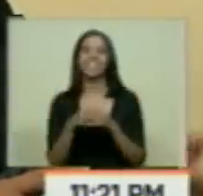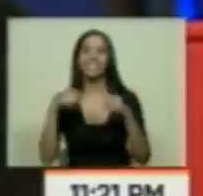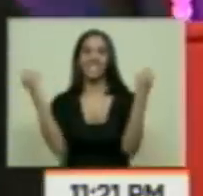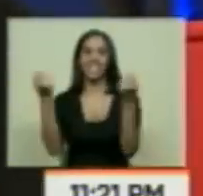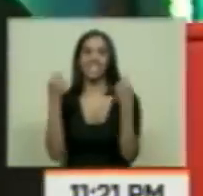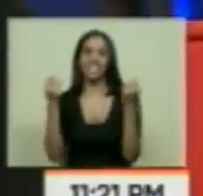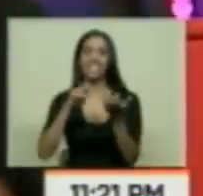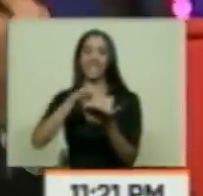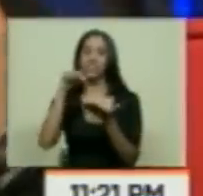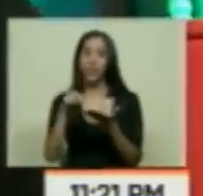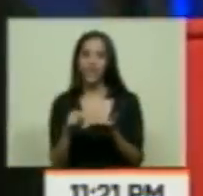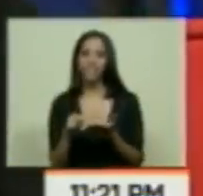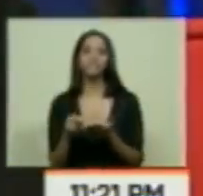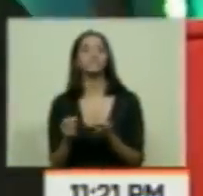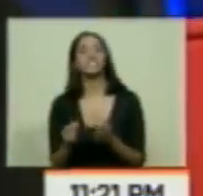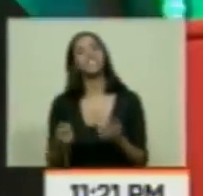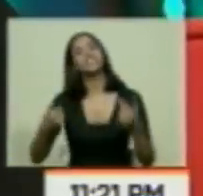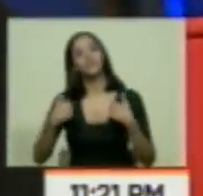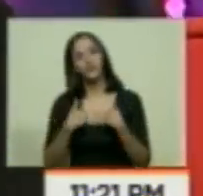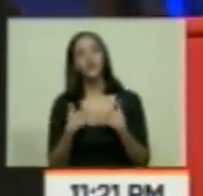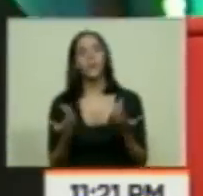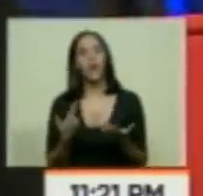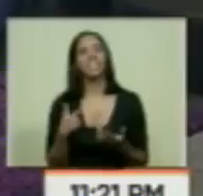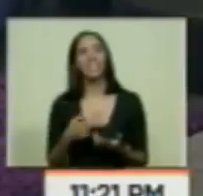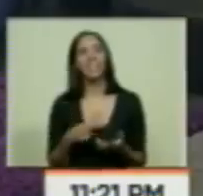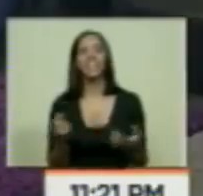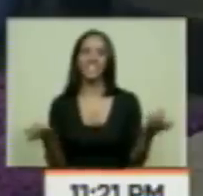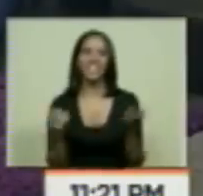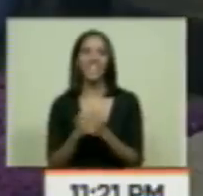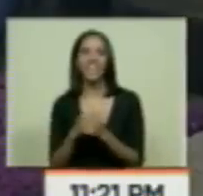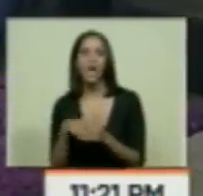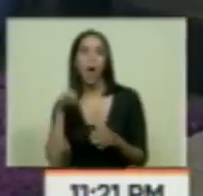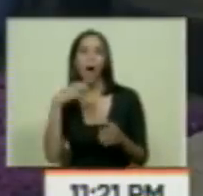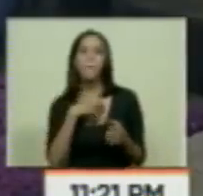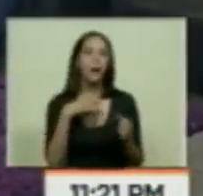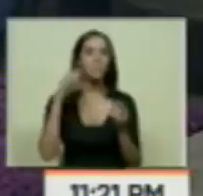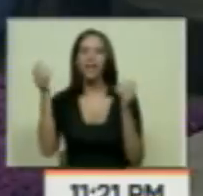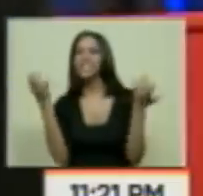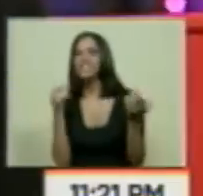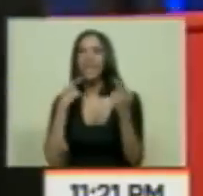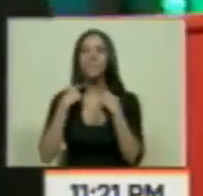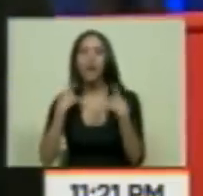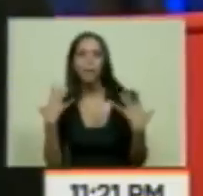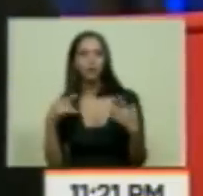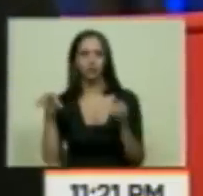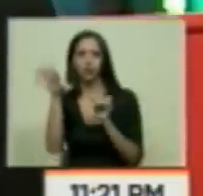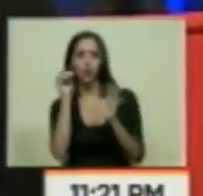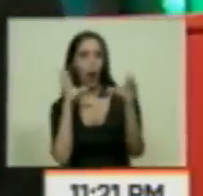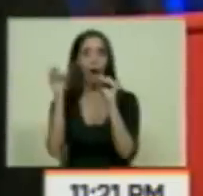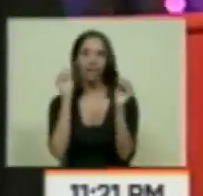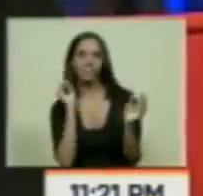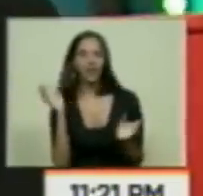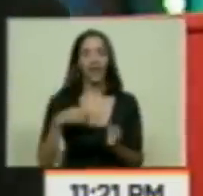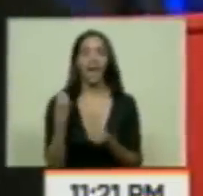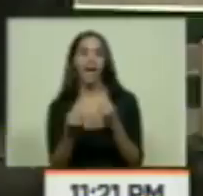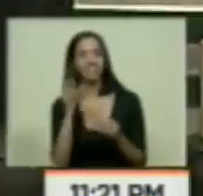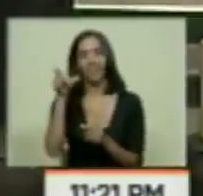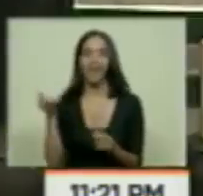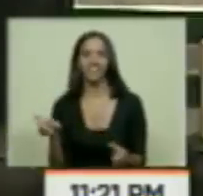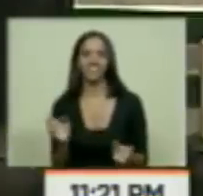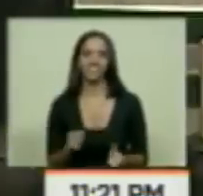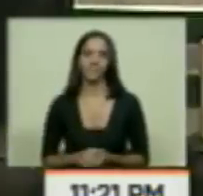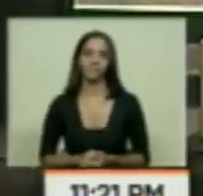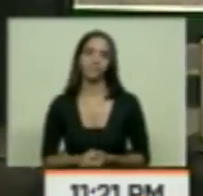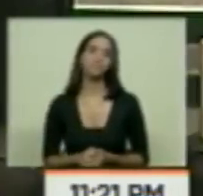director editorial, yo voy a tener la sesión de farándula allí, entonces yo me tengo que estar empapando diariamente, brother, lo que hace esta gente. Miren,